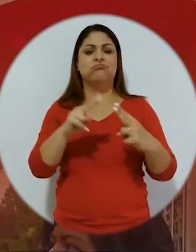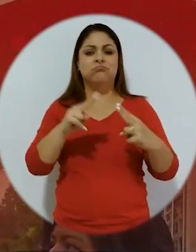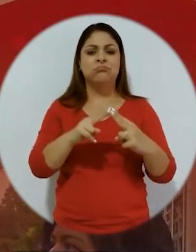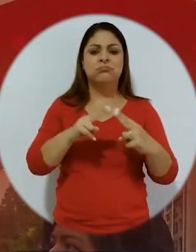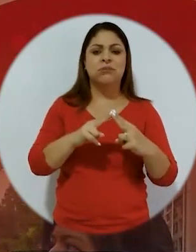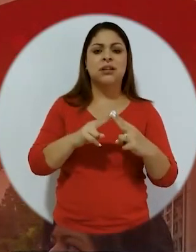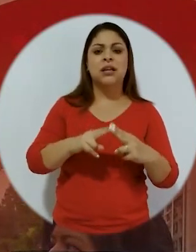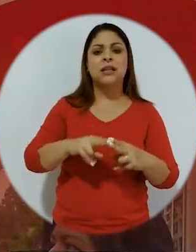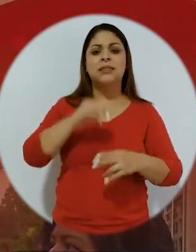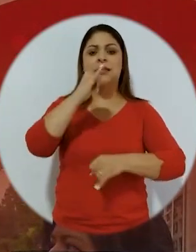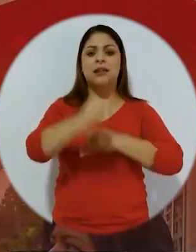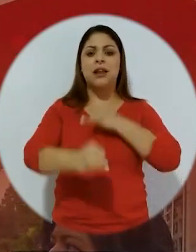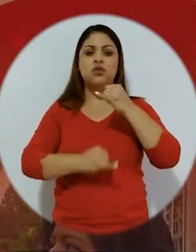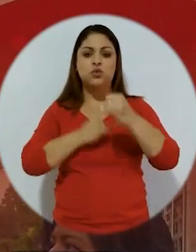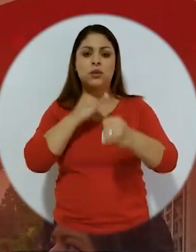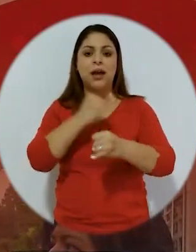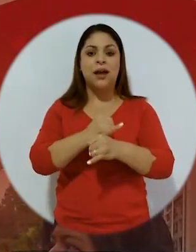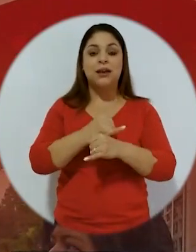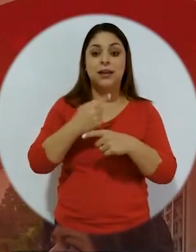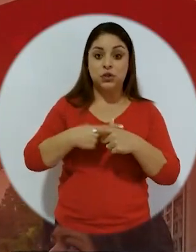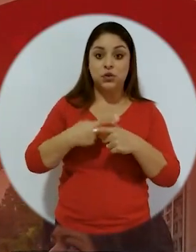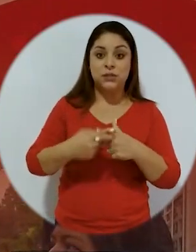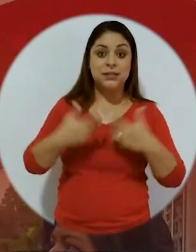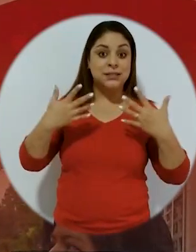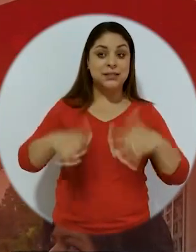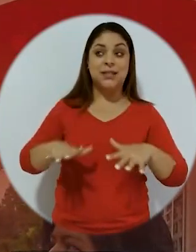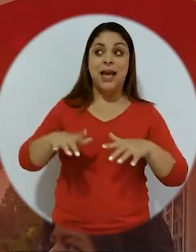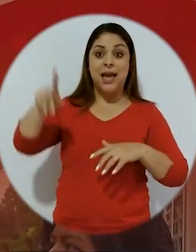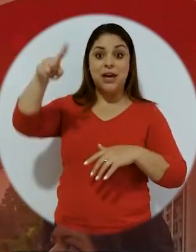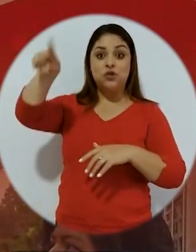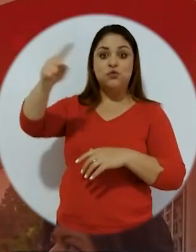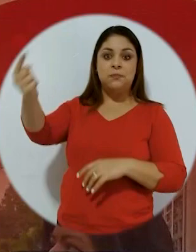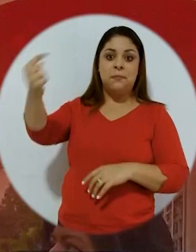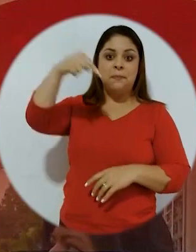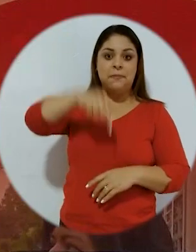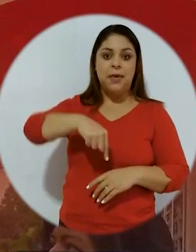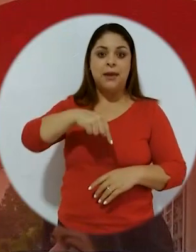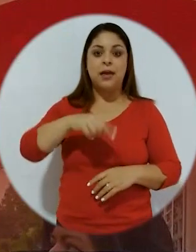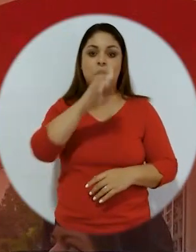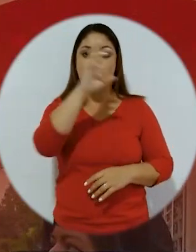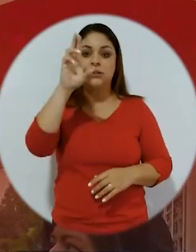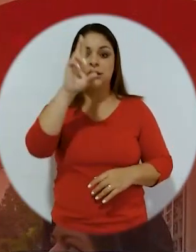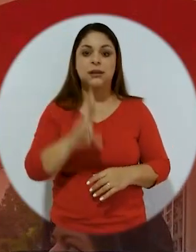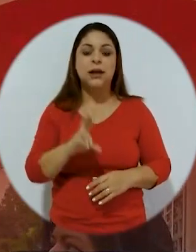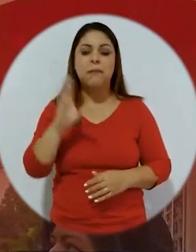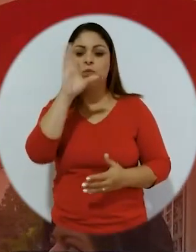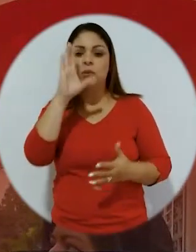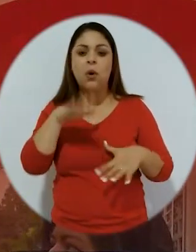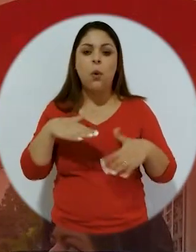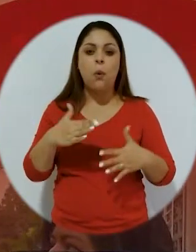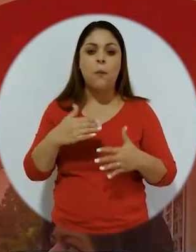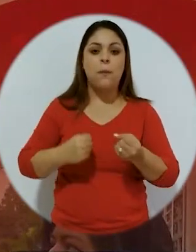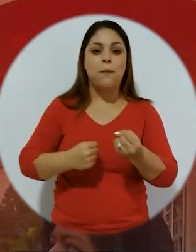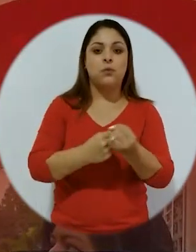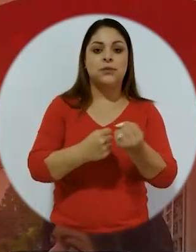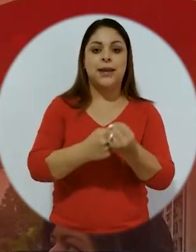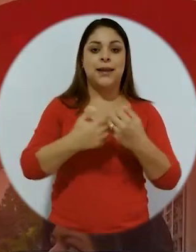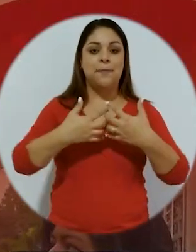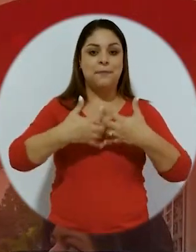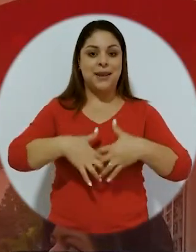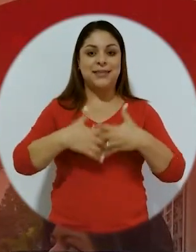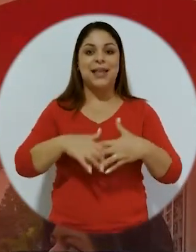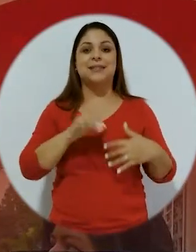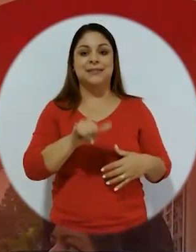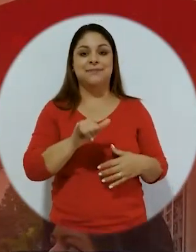que Venture Capital, inversión de riesgo, está llegando al país para buscar colocar el capital y apoyar este tipo de